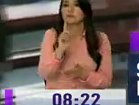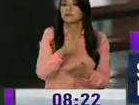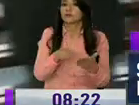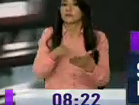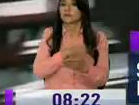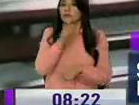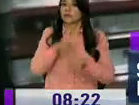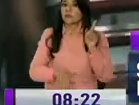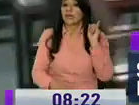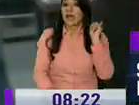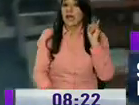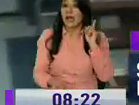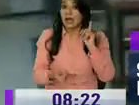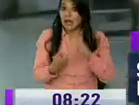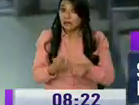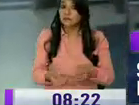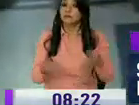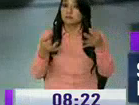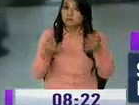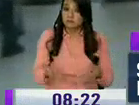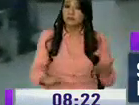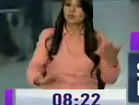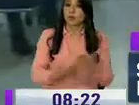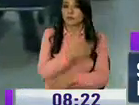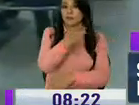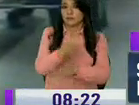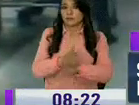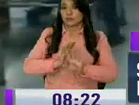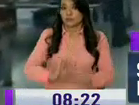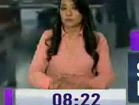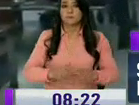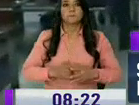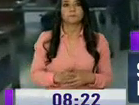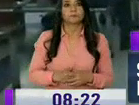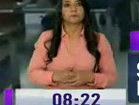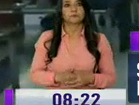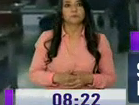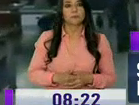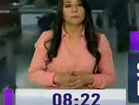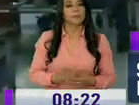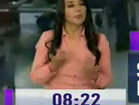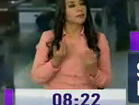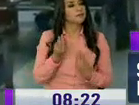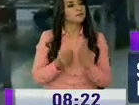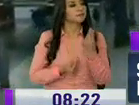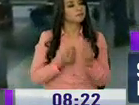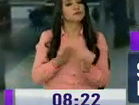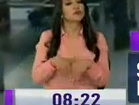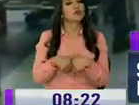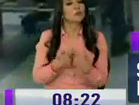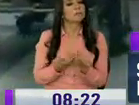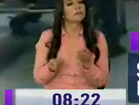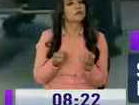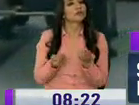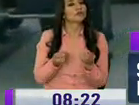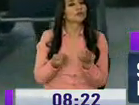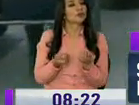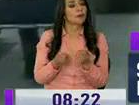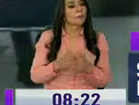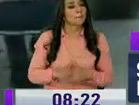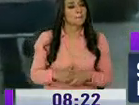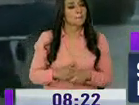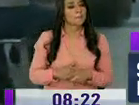que suban hasta que tengamos una nueva disposición. En estos momentos hoy, ¿qué es lo que van a hacer? ¿Cómo van a hacer este control y este